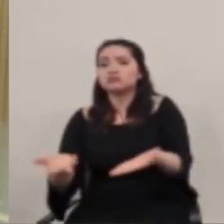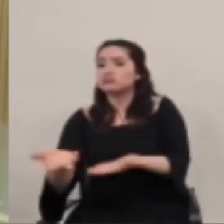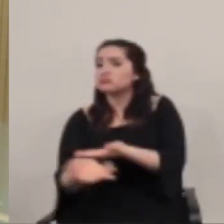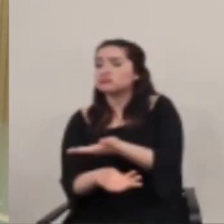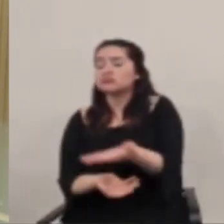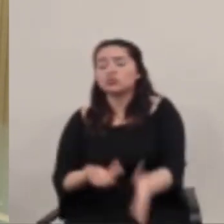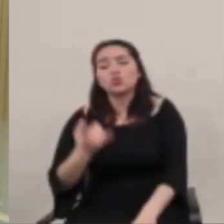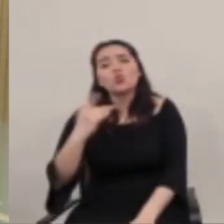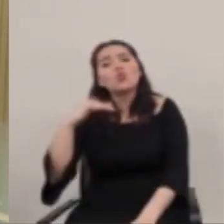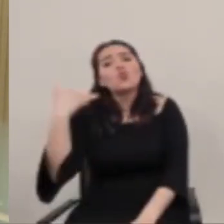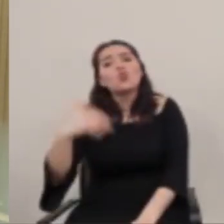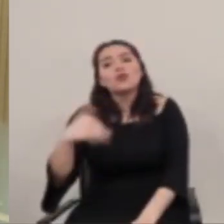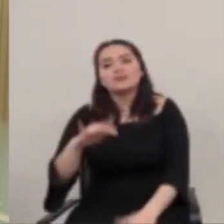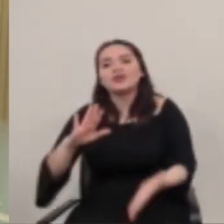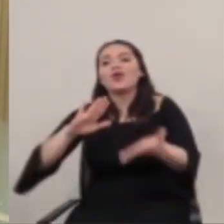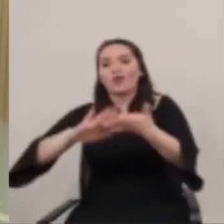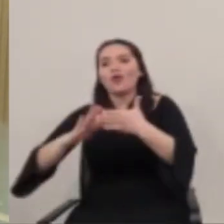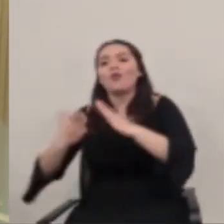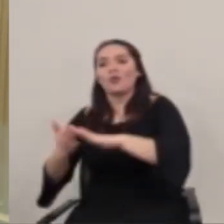urge construir comunidad.